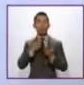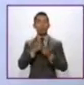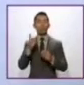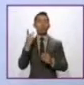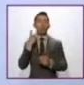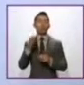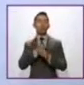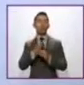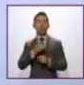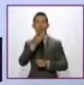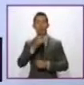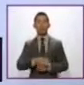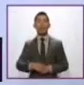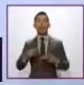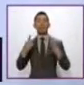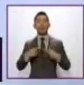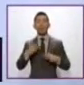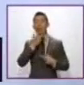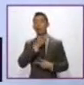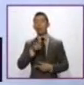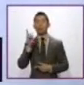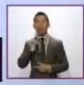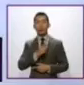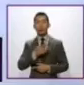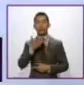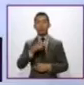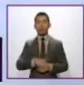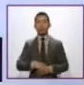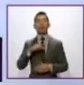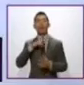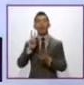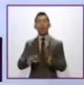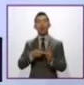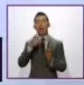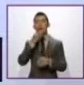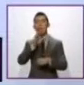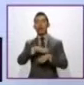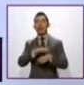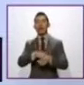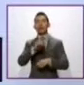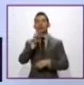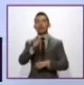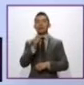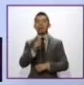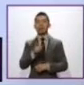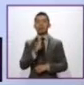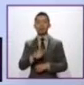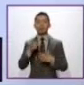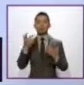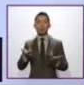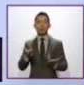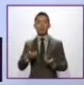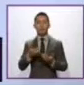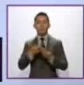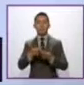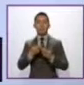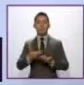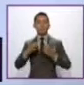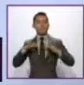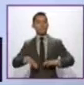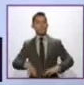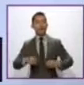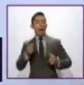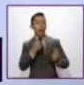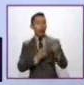candidata. Ciudadanas, ciudadano, de nueva cuenta te hago notar que el enriquecimiento para unos cuantos